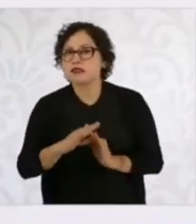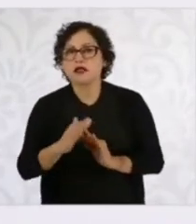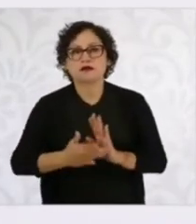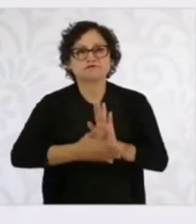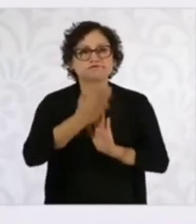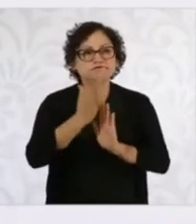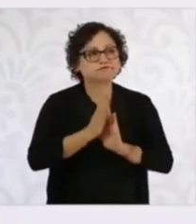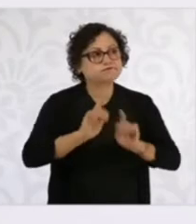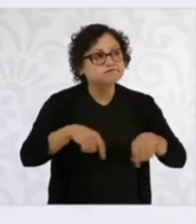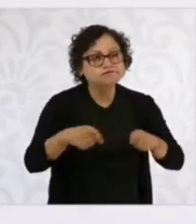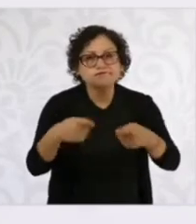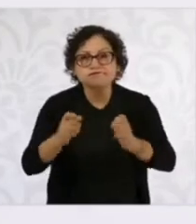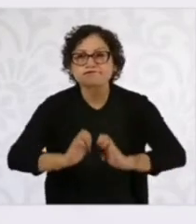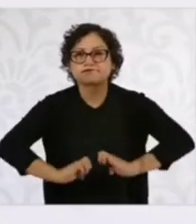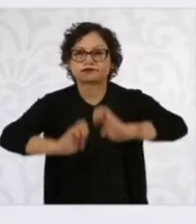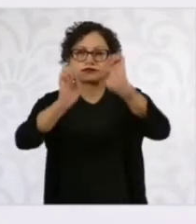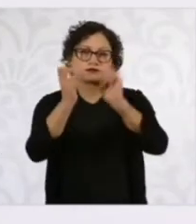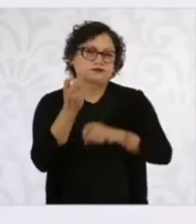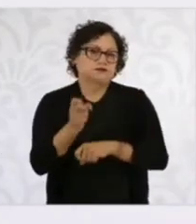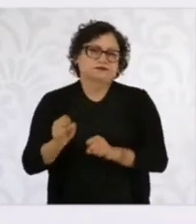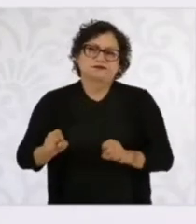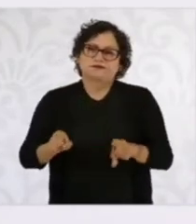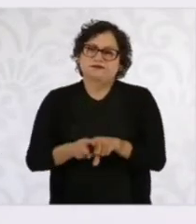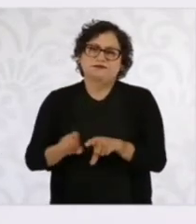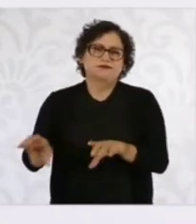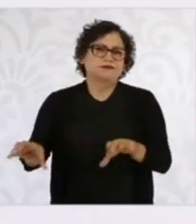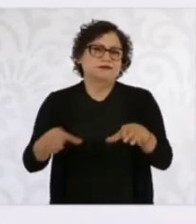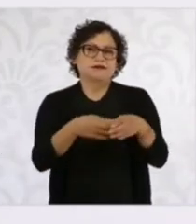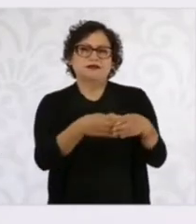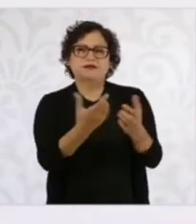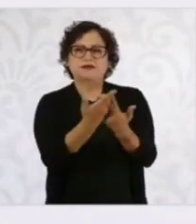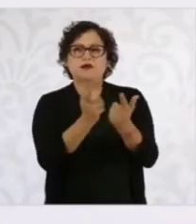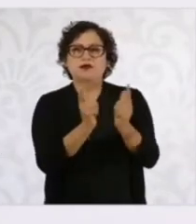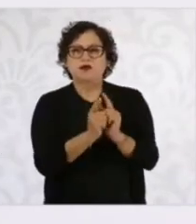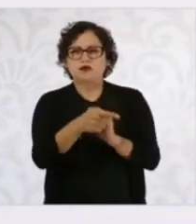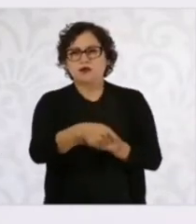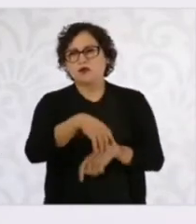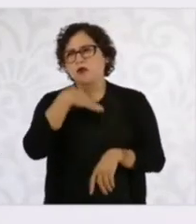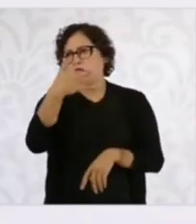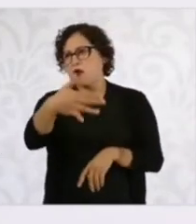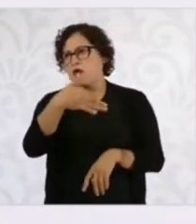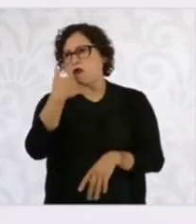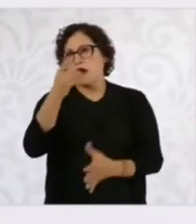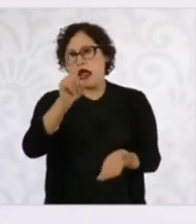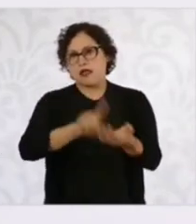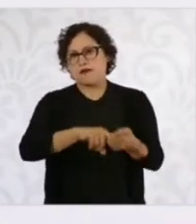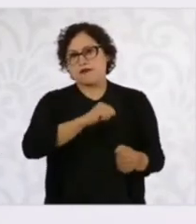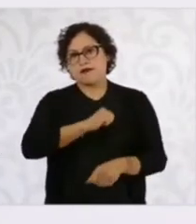de ese grupo muy corrupto de la alcaldía Benito Juárez.